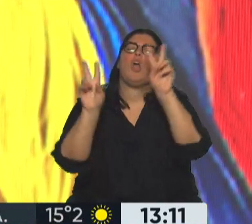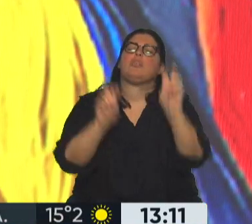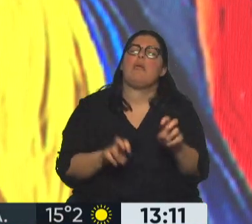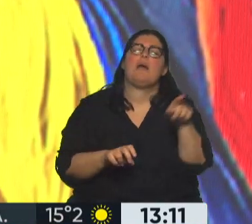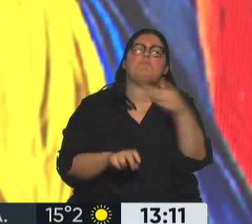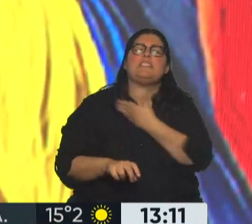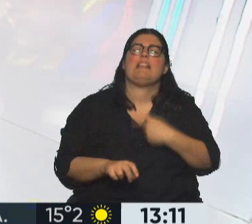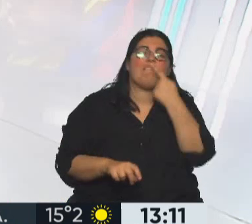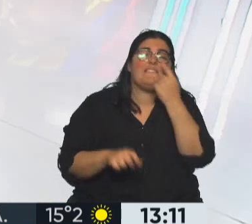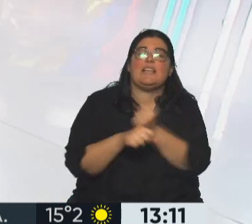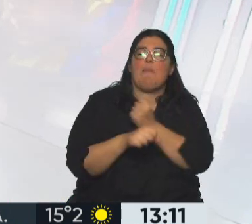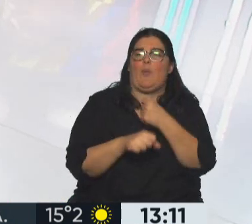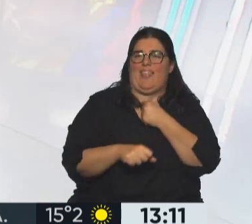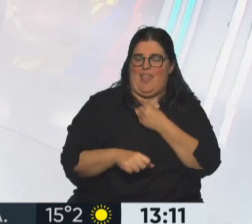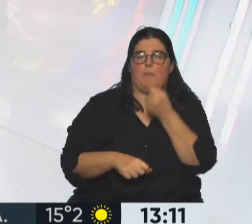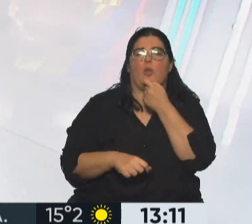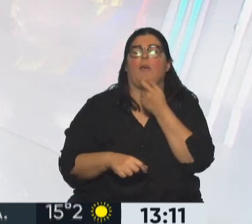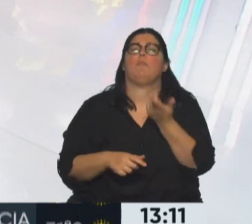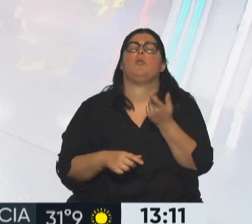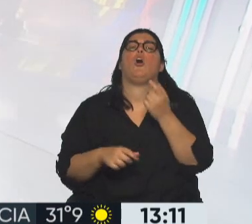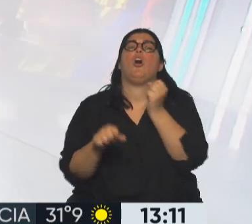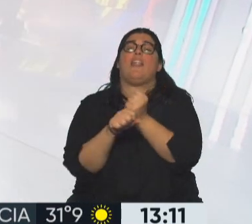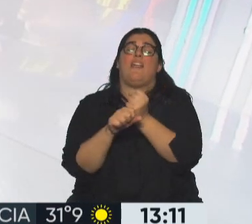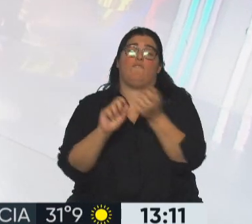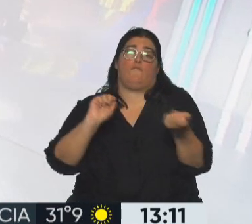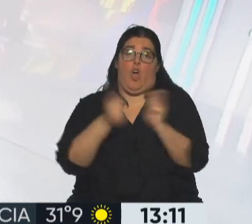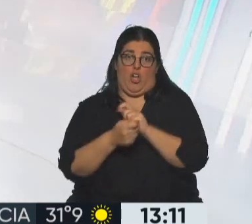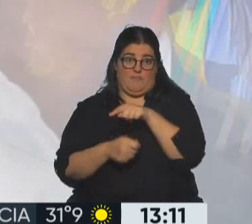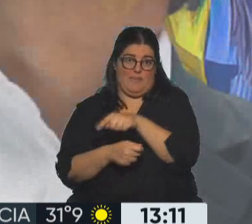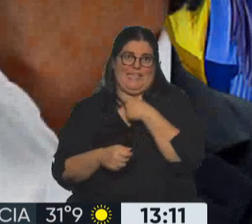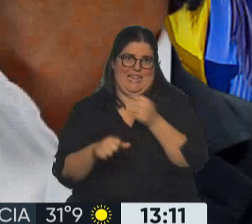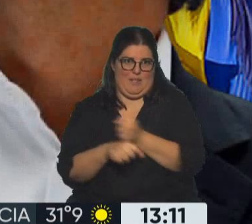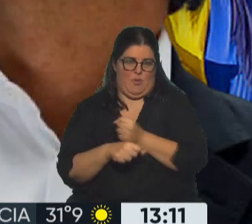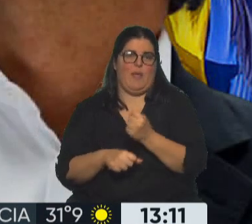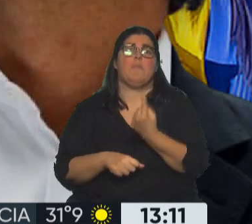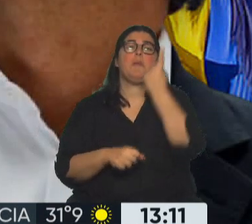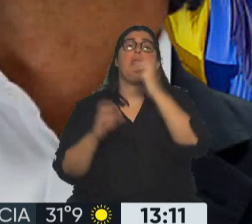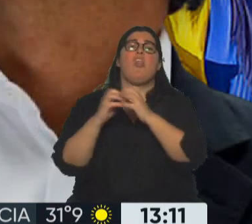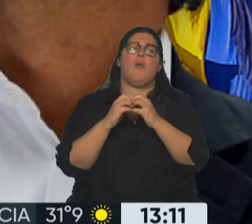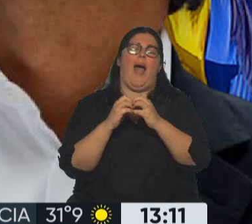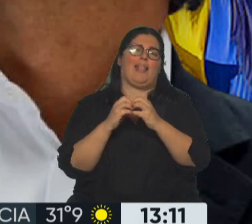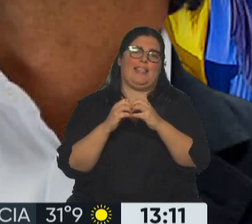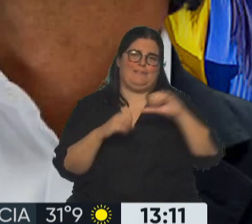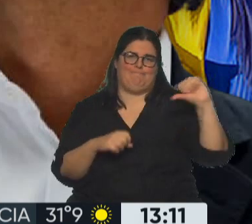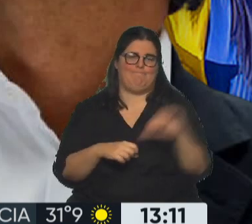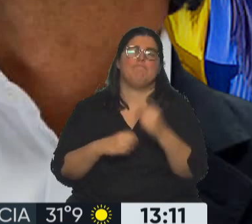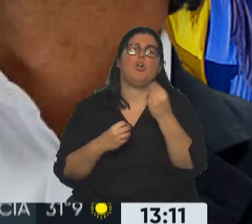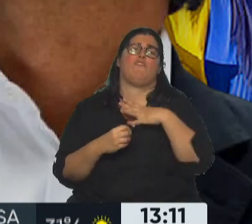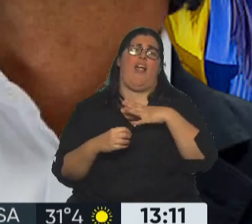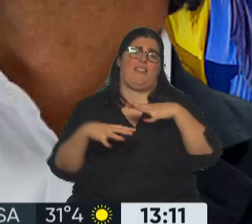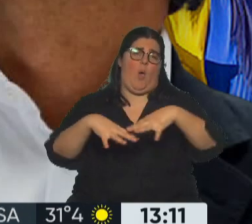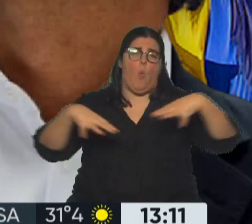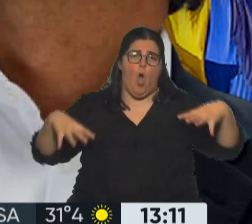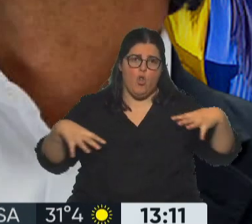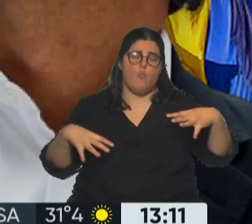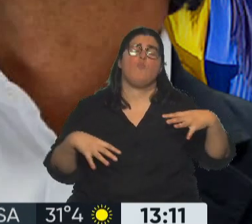se aprueben, Por ejemplo, la reforma laboral. A ver, el primer debate no se realizó por falta de quórum. Será presentada nuevamente